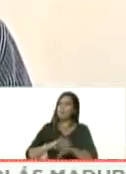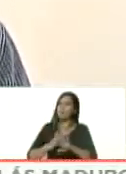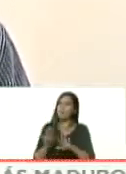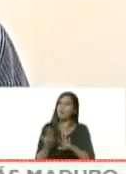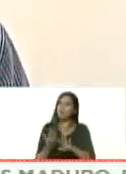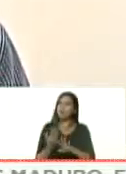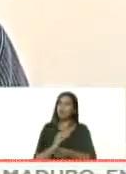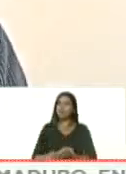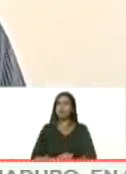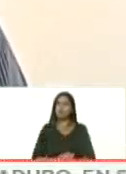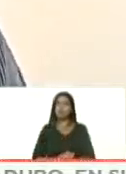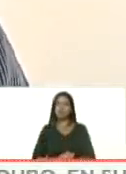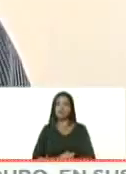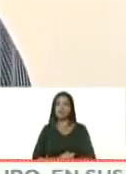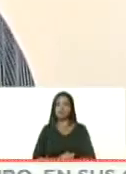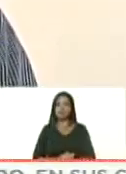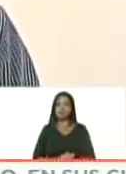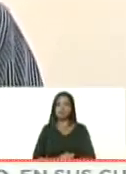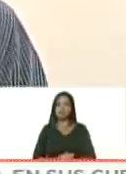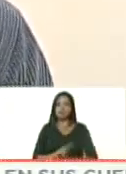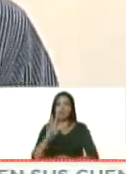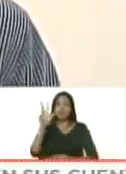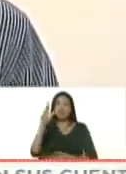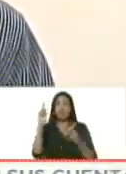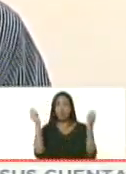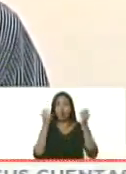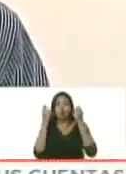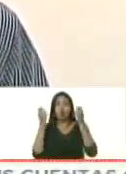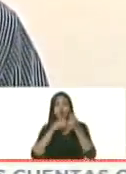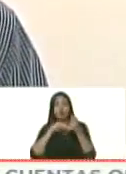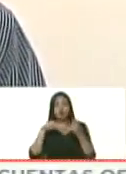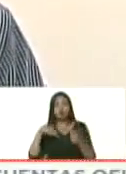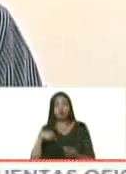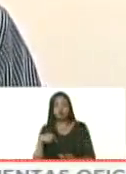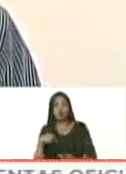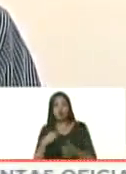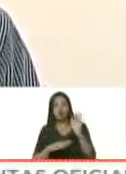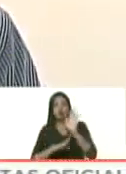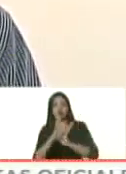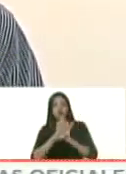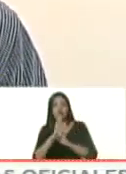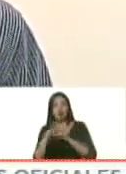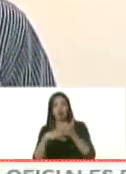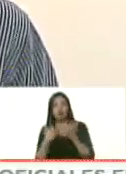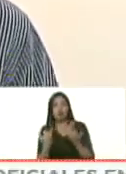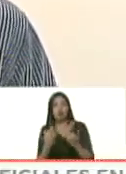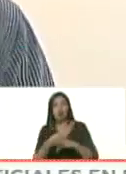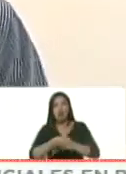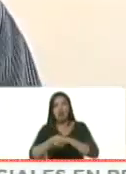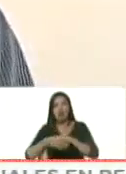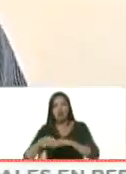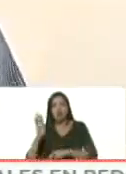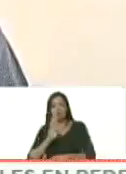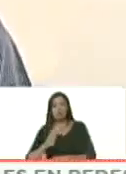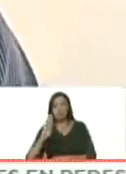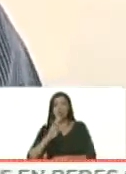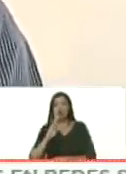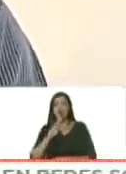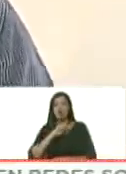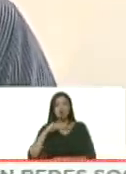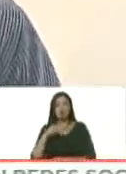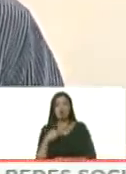en estas tres jornadas que hemos desarrollado en la isla de Barbados, cada vez